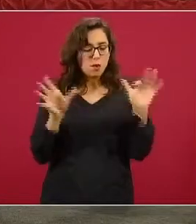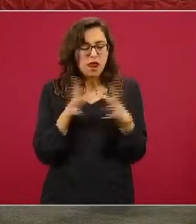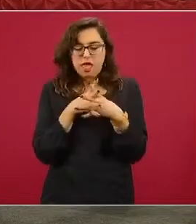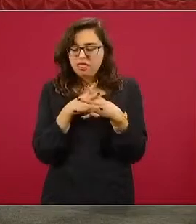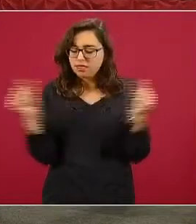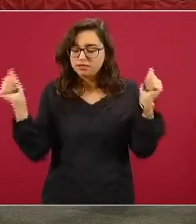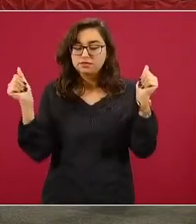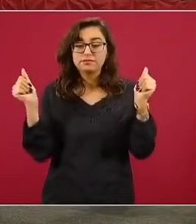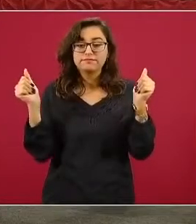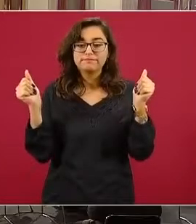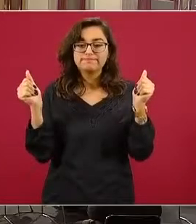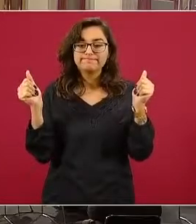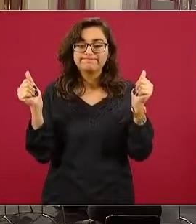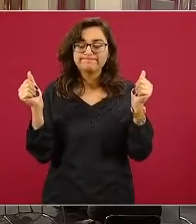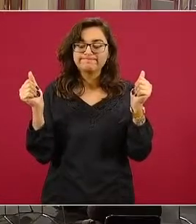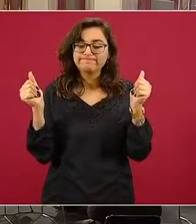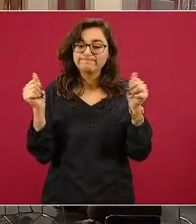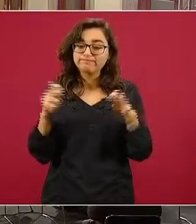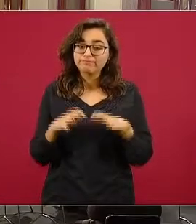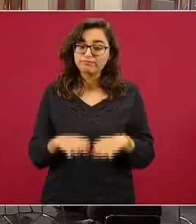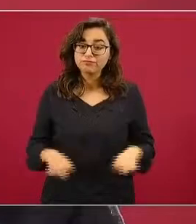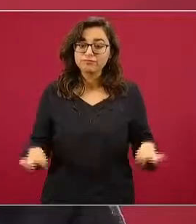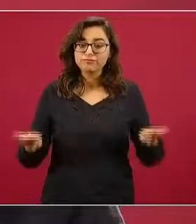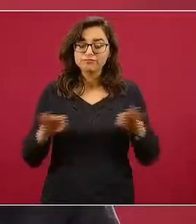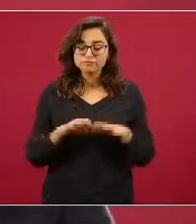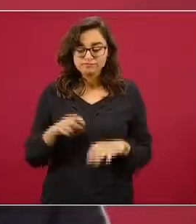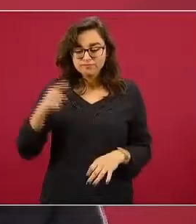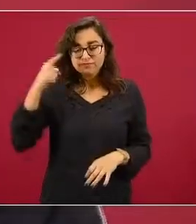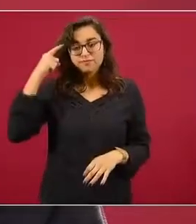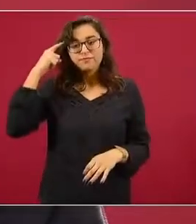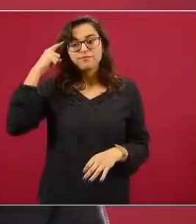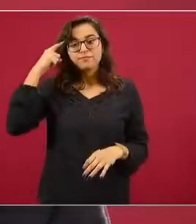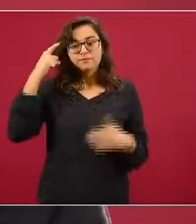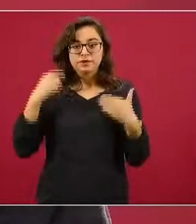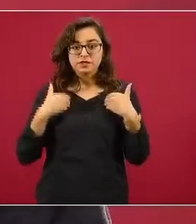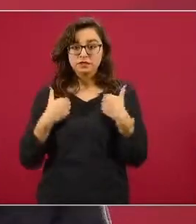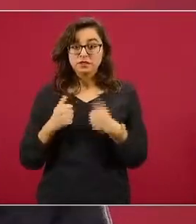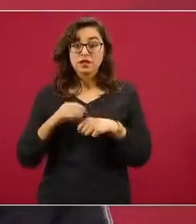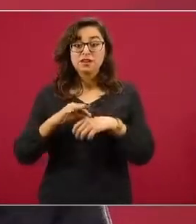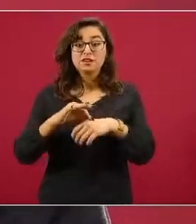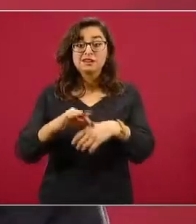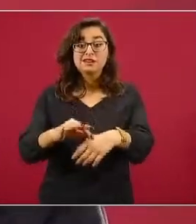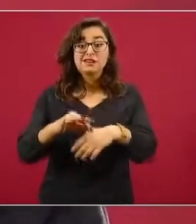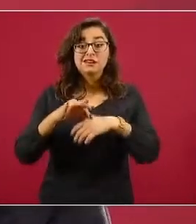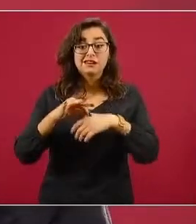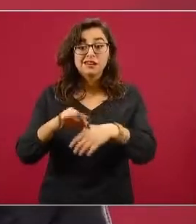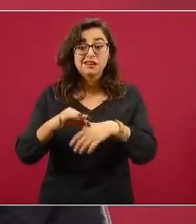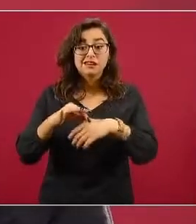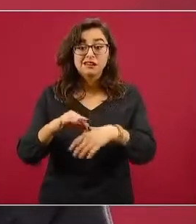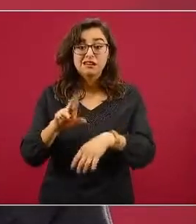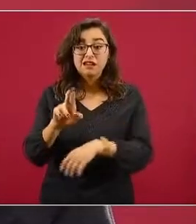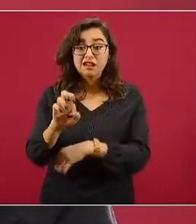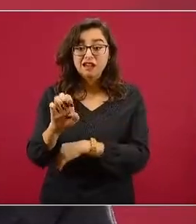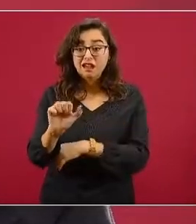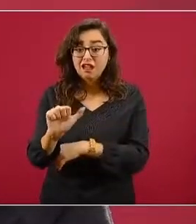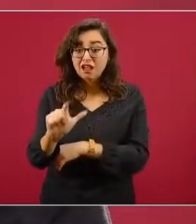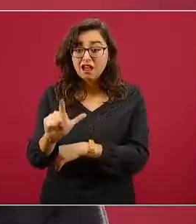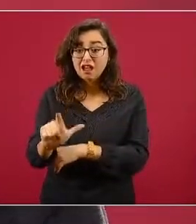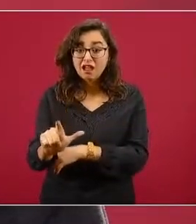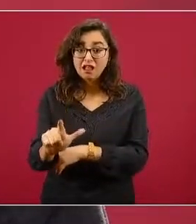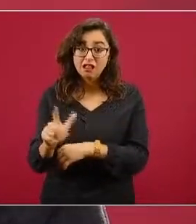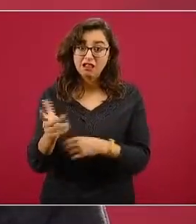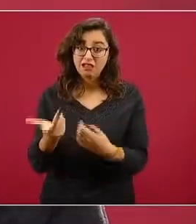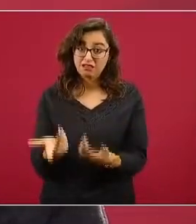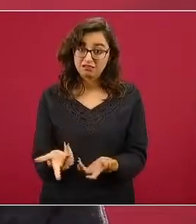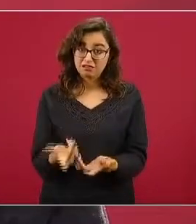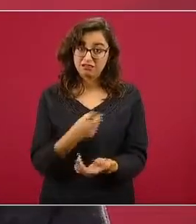es muy, muy importante mantener la conciencia de la realidad, de lo que es científicamente razonable